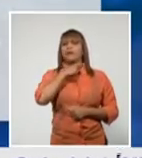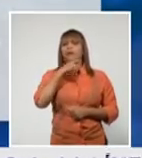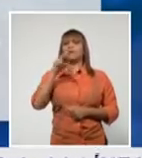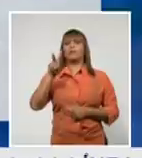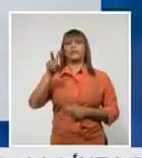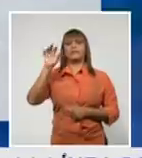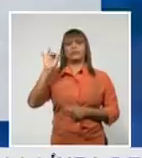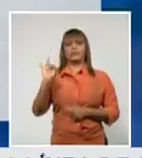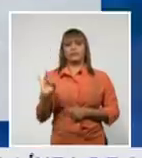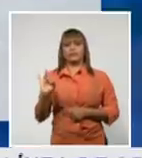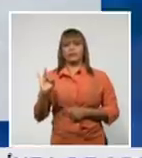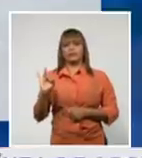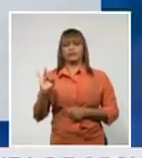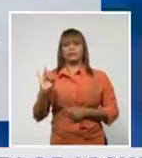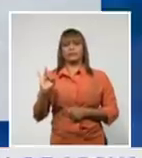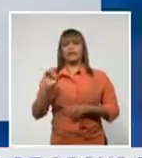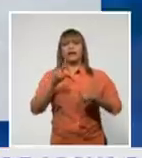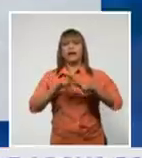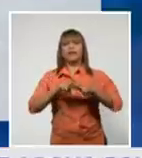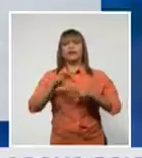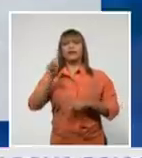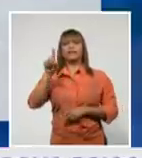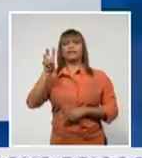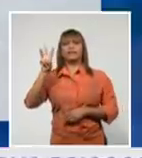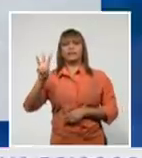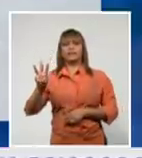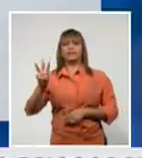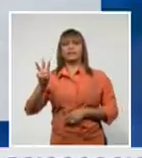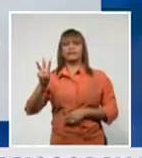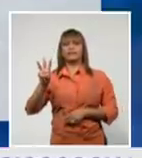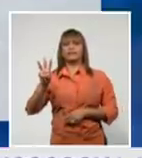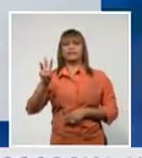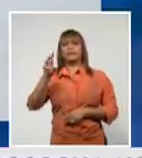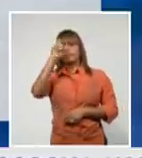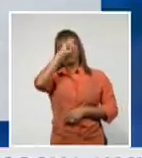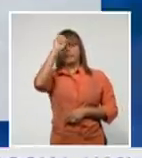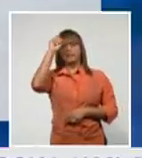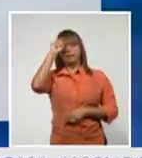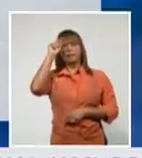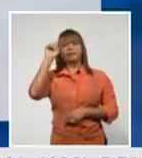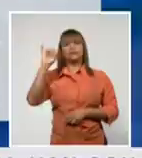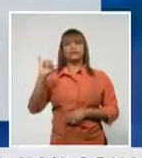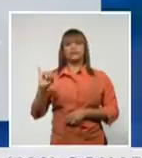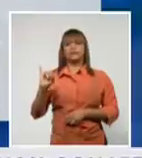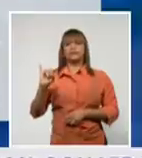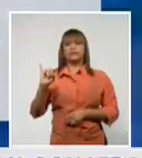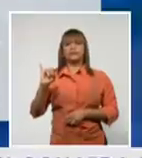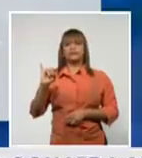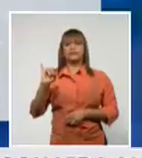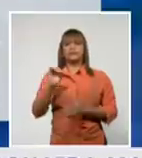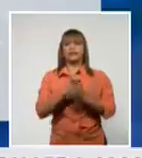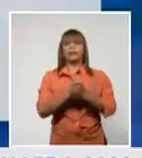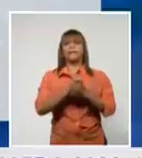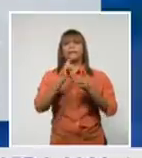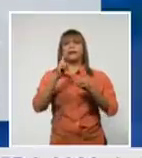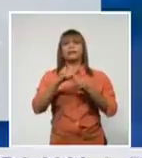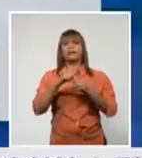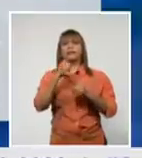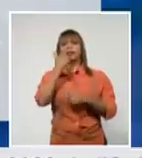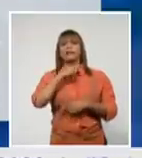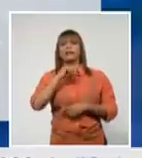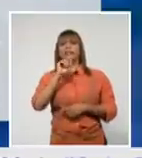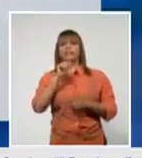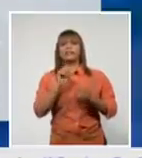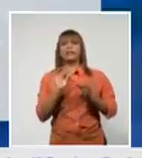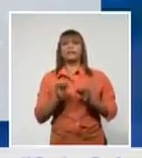27, La Habana 13, Santi Espíritus 6, Matanzas y Artemisa